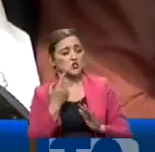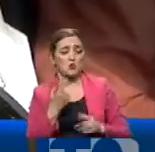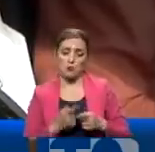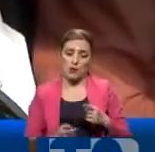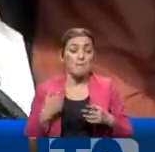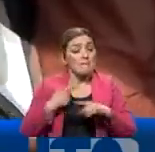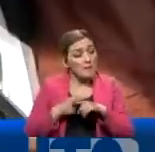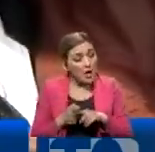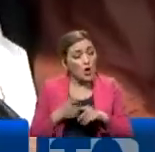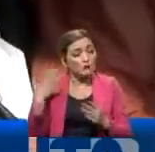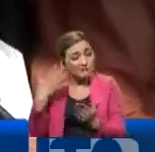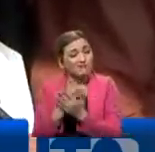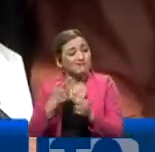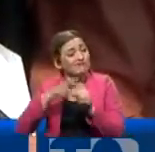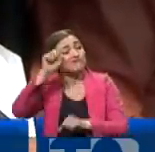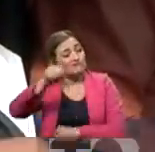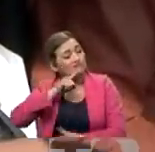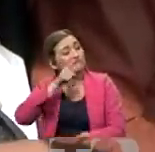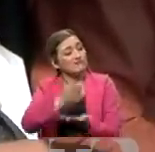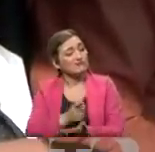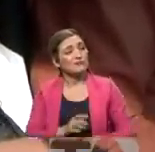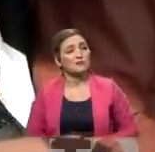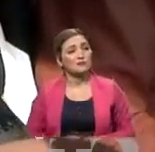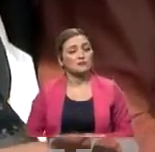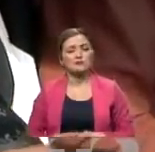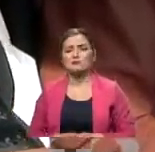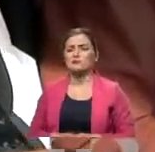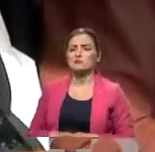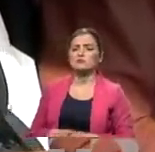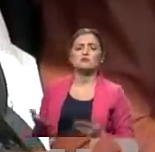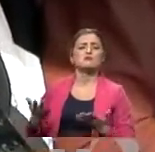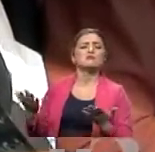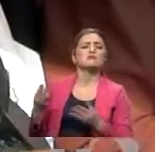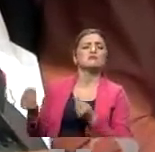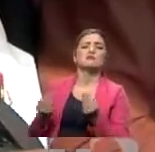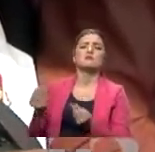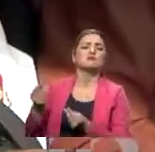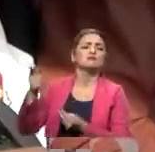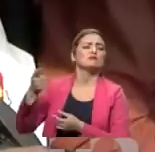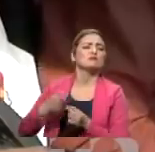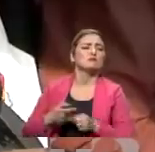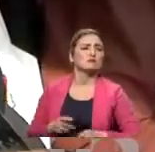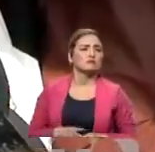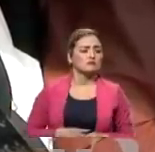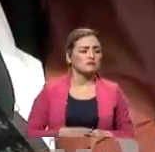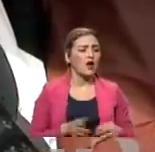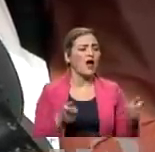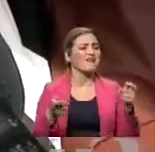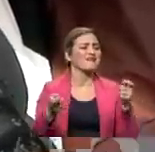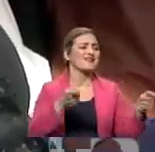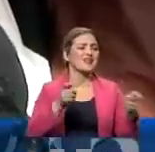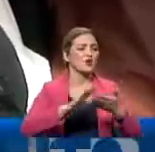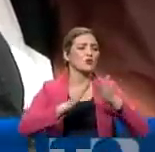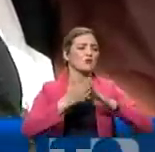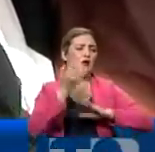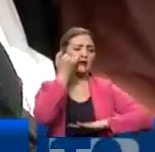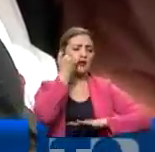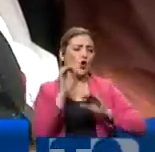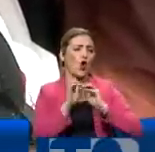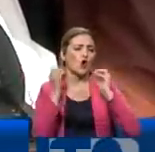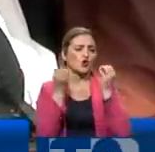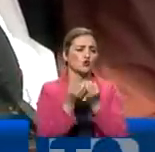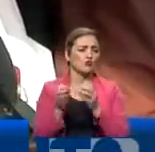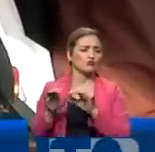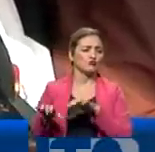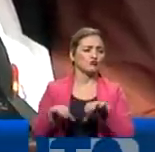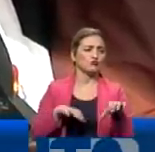que llegaremos a Quito. ¿El plan una vez estando en la capital de los ecuatorianos? Conjuntamente con los dirigentes y las organizaciones